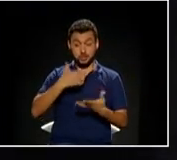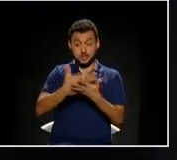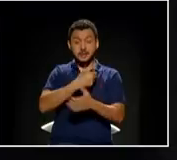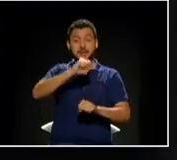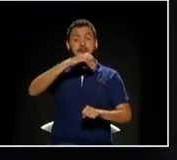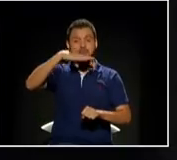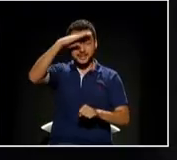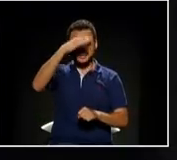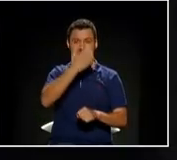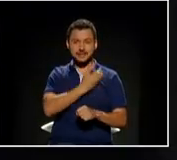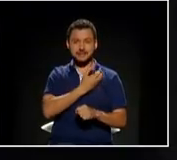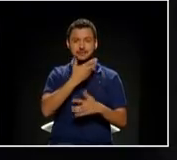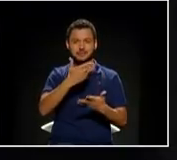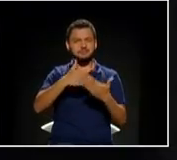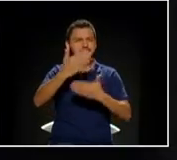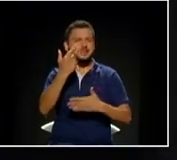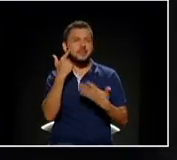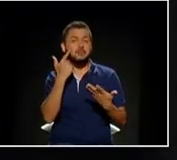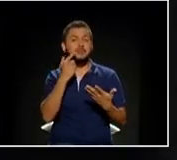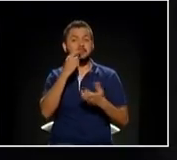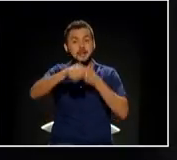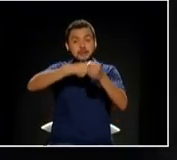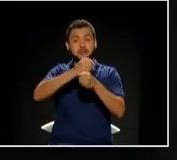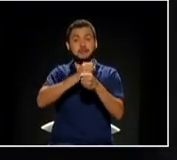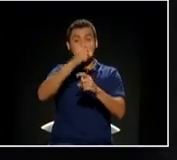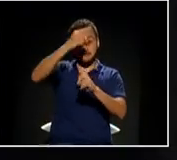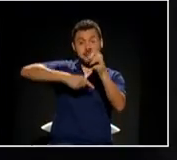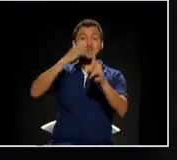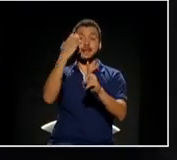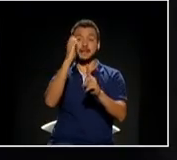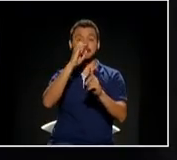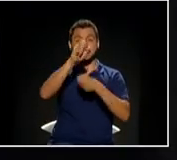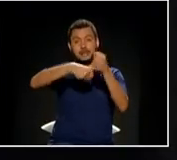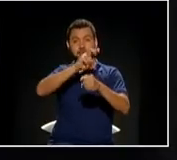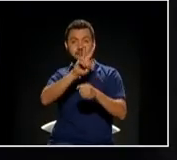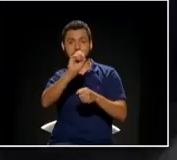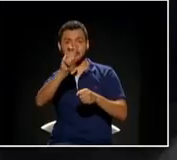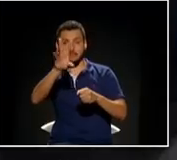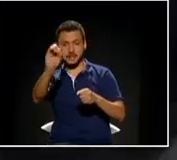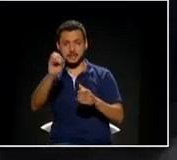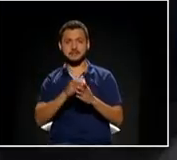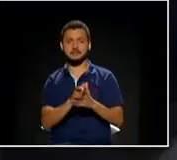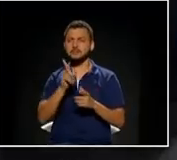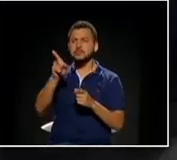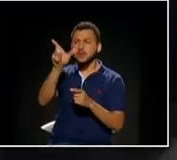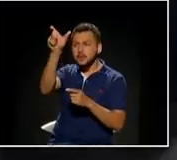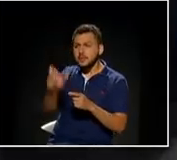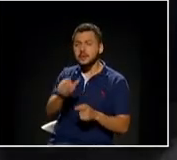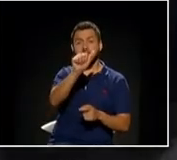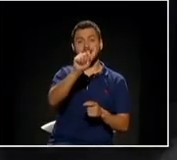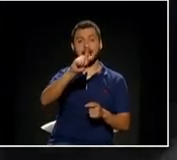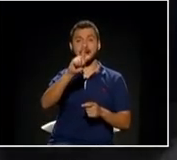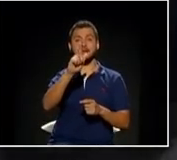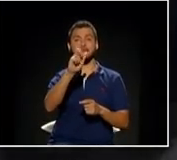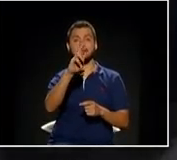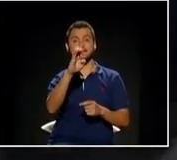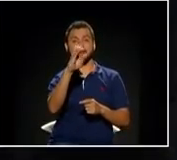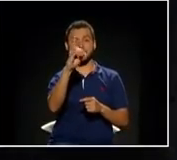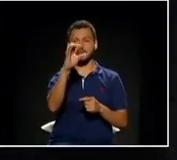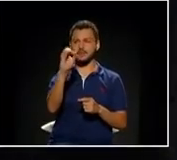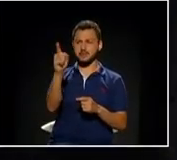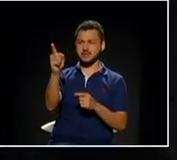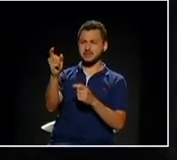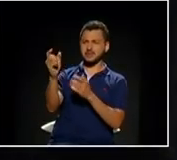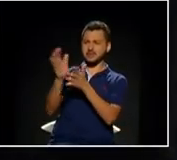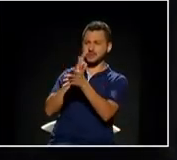con las normas que están en el peor no rentan respuesta el candidato alfredo ramos por eso yo lo que digo es que él no dijo